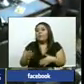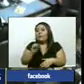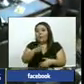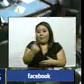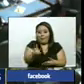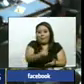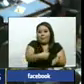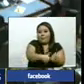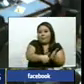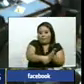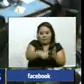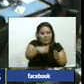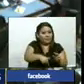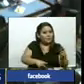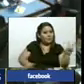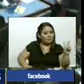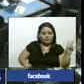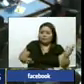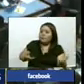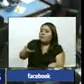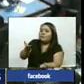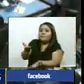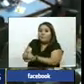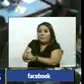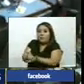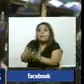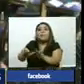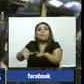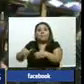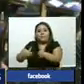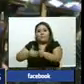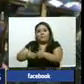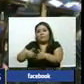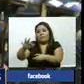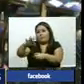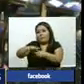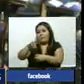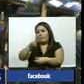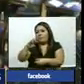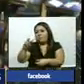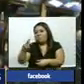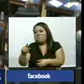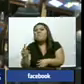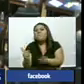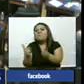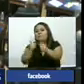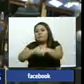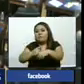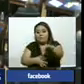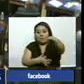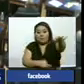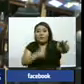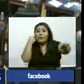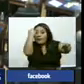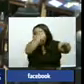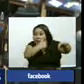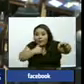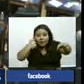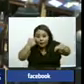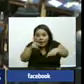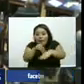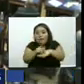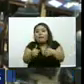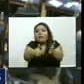área metropolitana de San Salvador para que a partir de las elecciones de 2021 se incluya en la papeleta de votación la fotografía de los